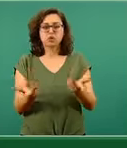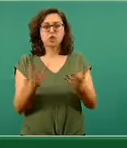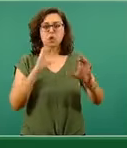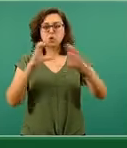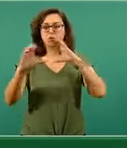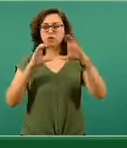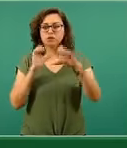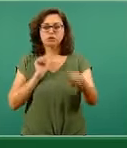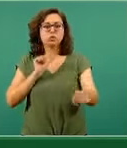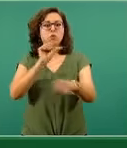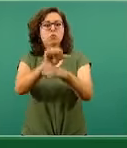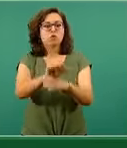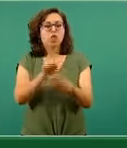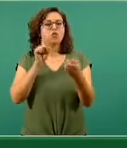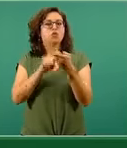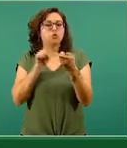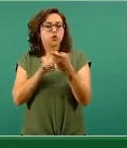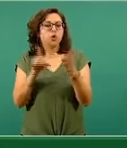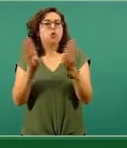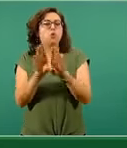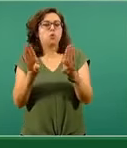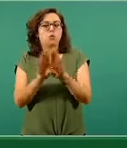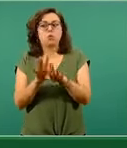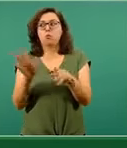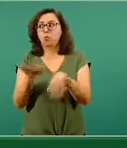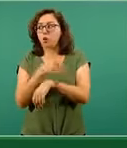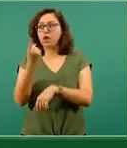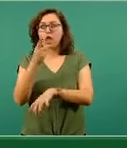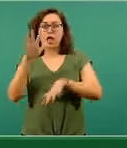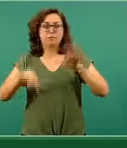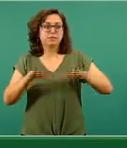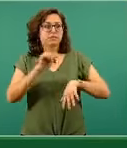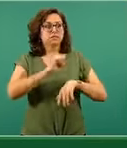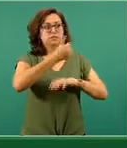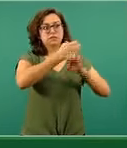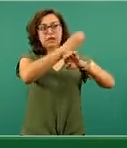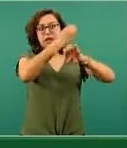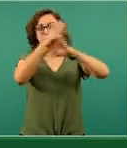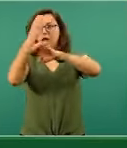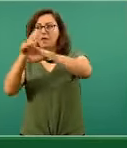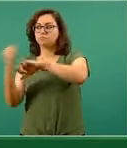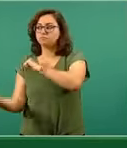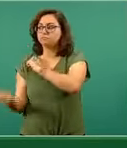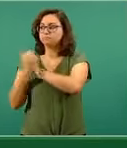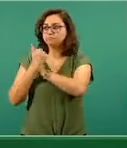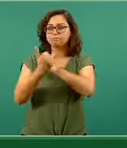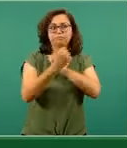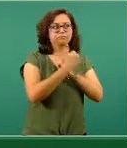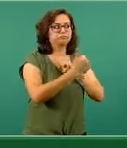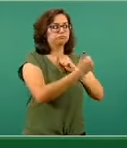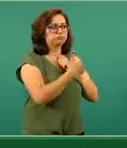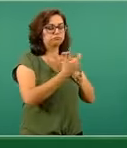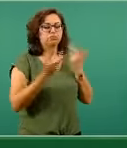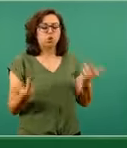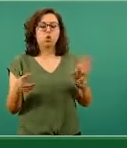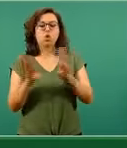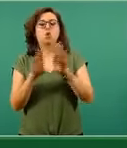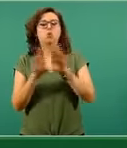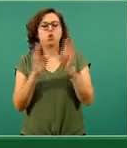pregunten las personas de los diferentes estados, en este caso Guanajuato, pues podamos enlazarlos